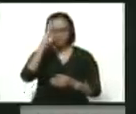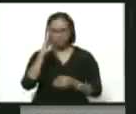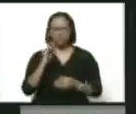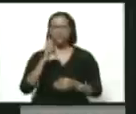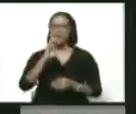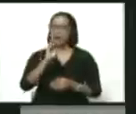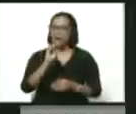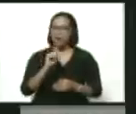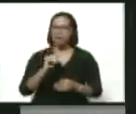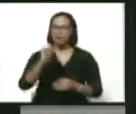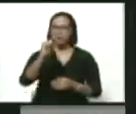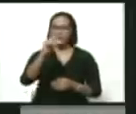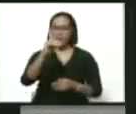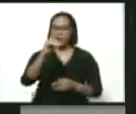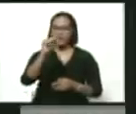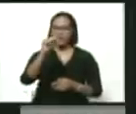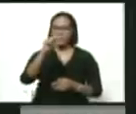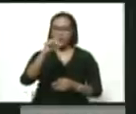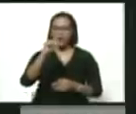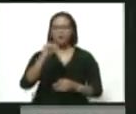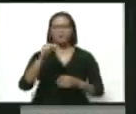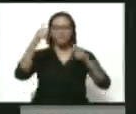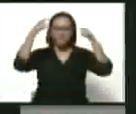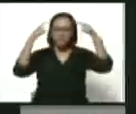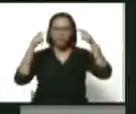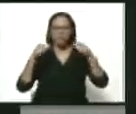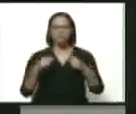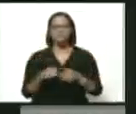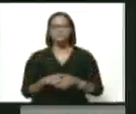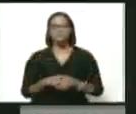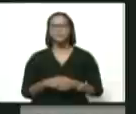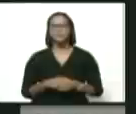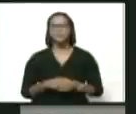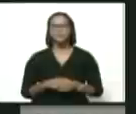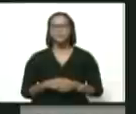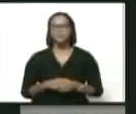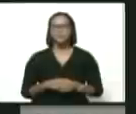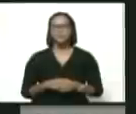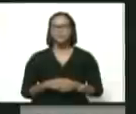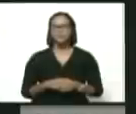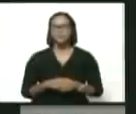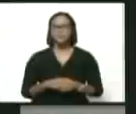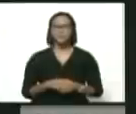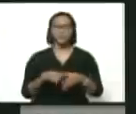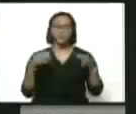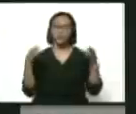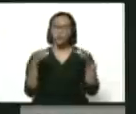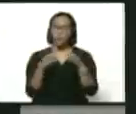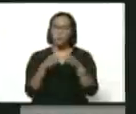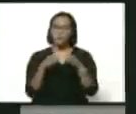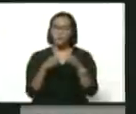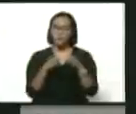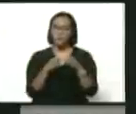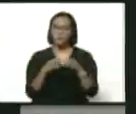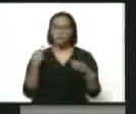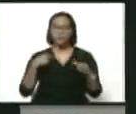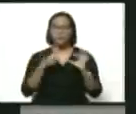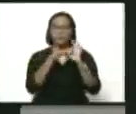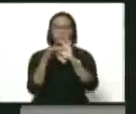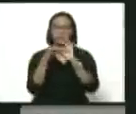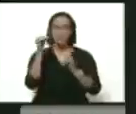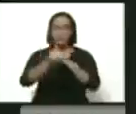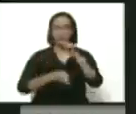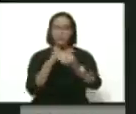con Adán Coromoto Chávez Frías, y con los compañeros que llevan las relaciones internacionales.